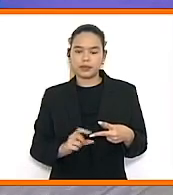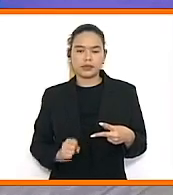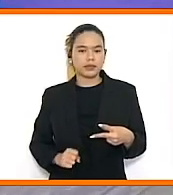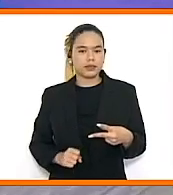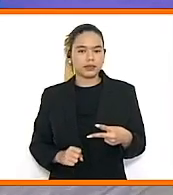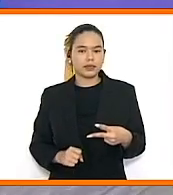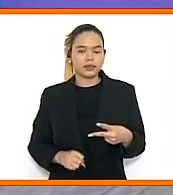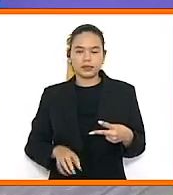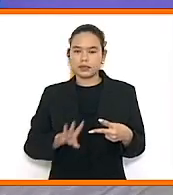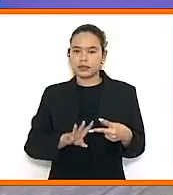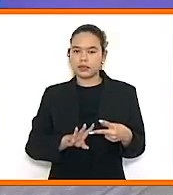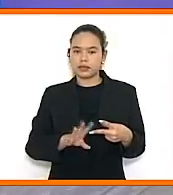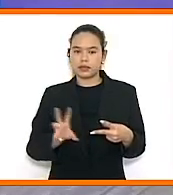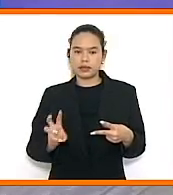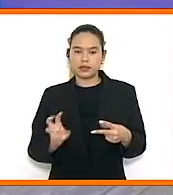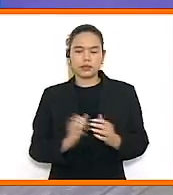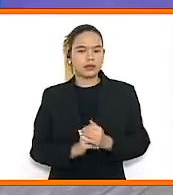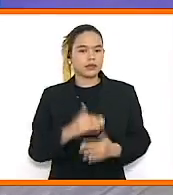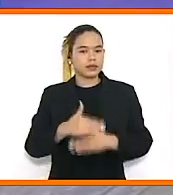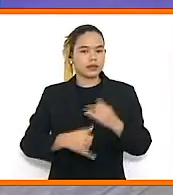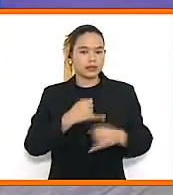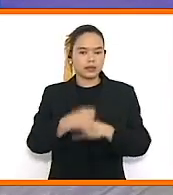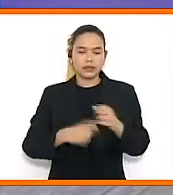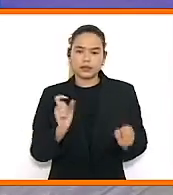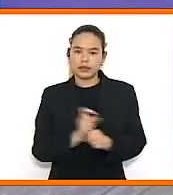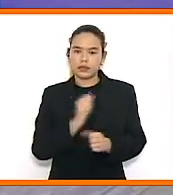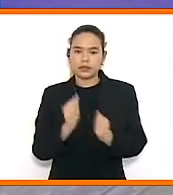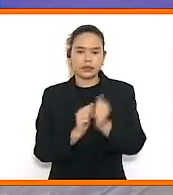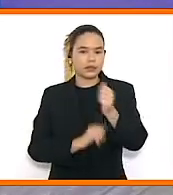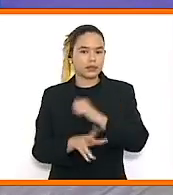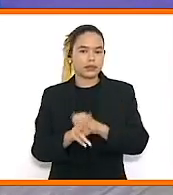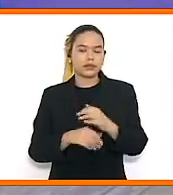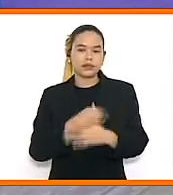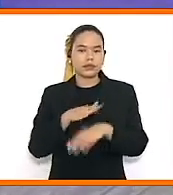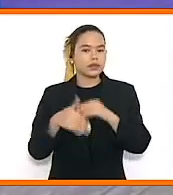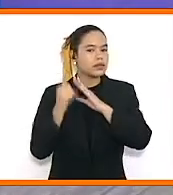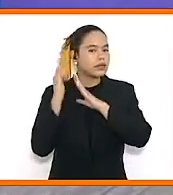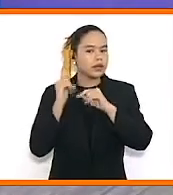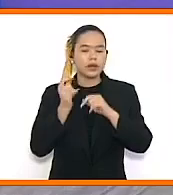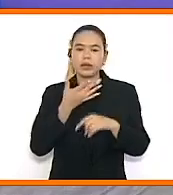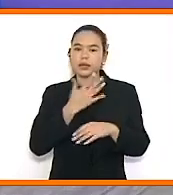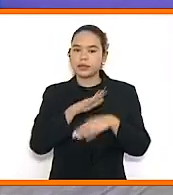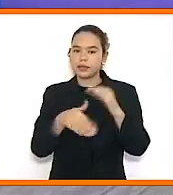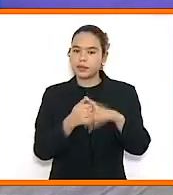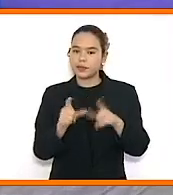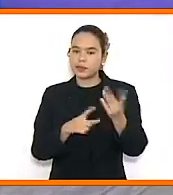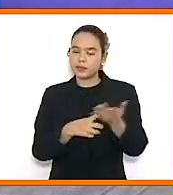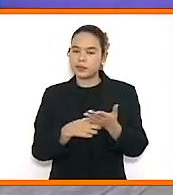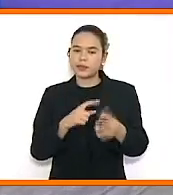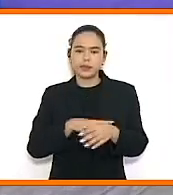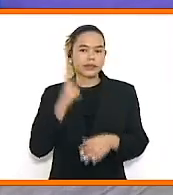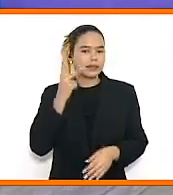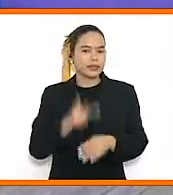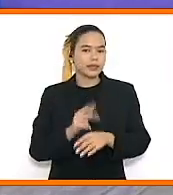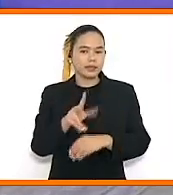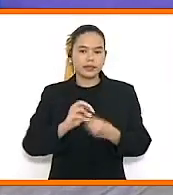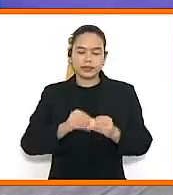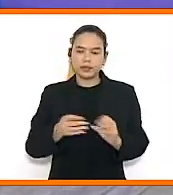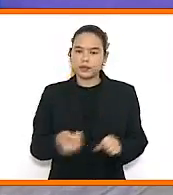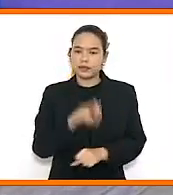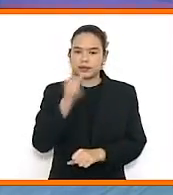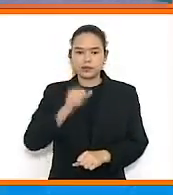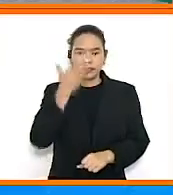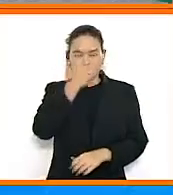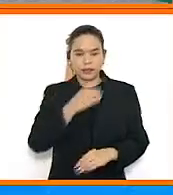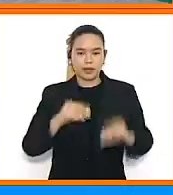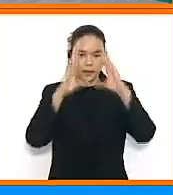2, 46. Continuamos pegando y ganando con Pega 3. Espero que tengas tu boleto en mano. Se vienen tus tres números ganadores en esta